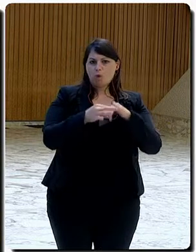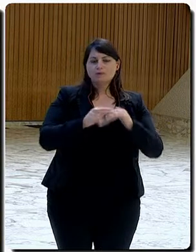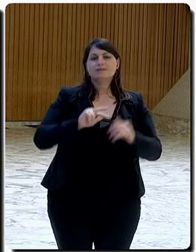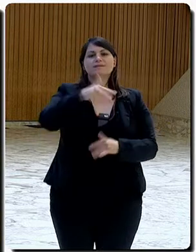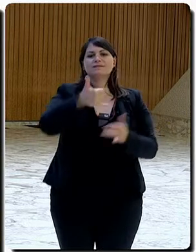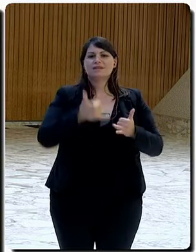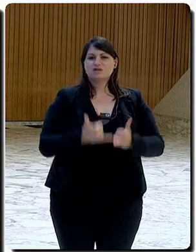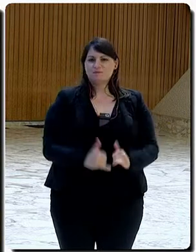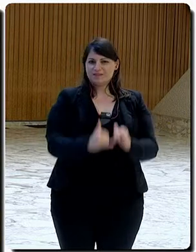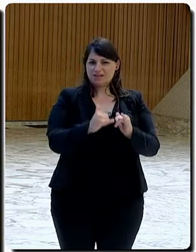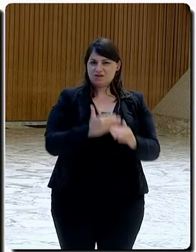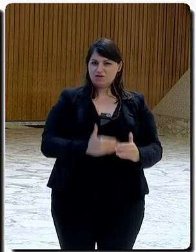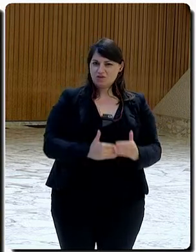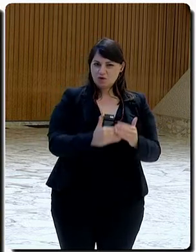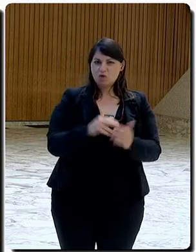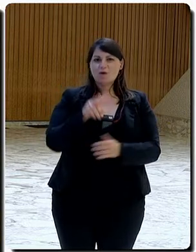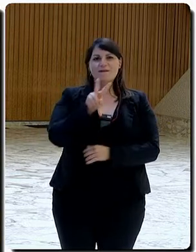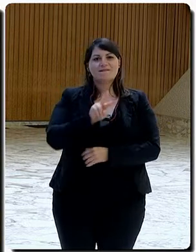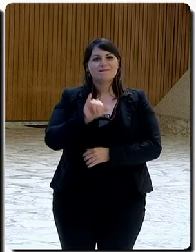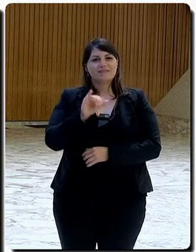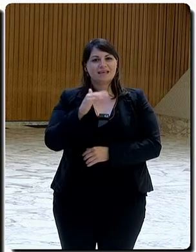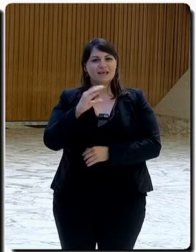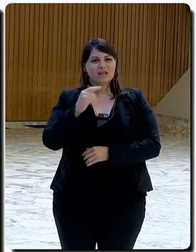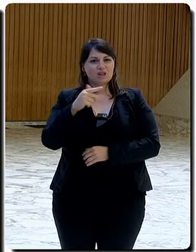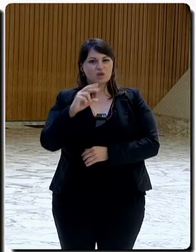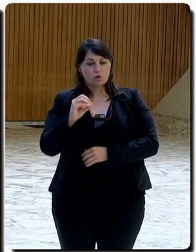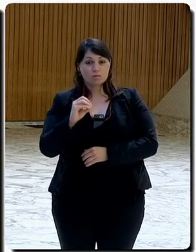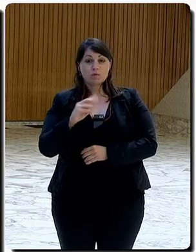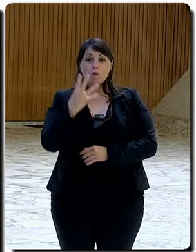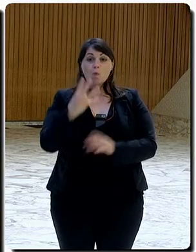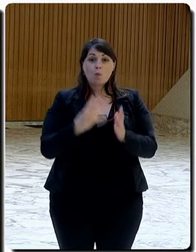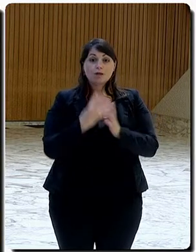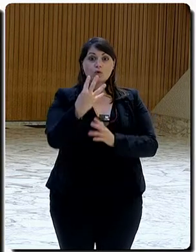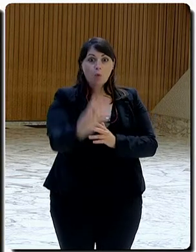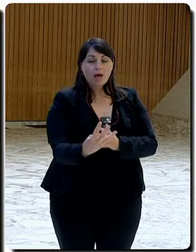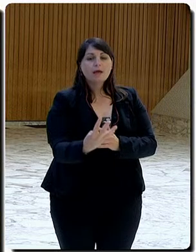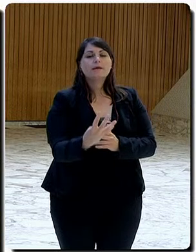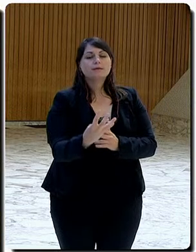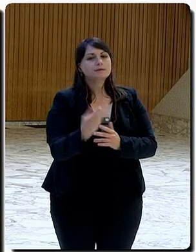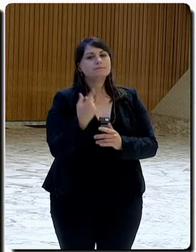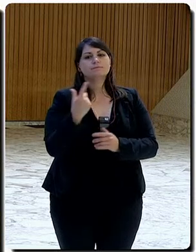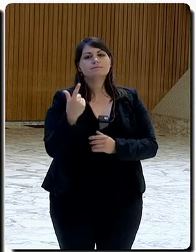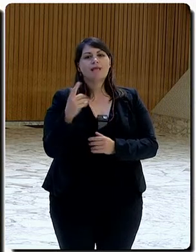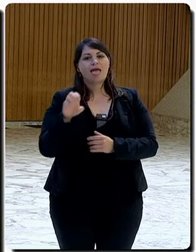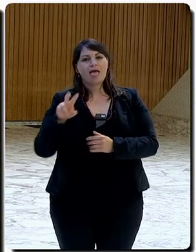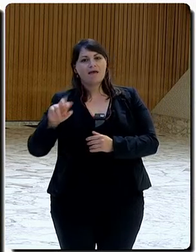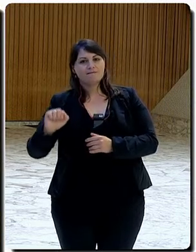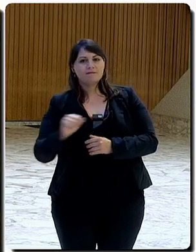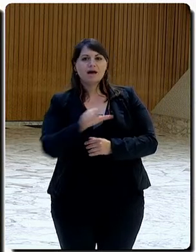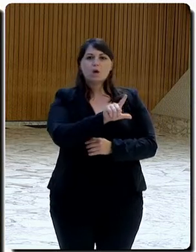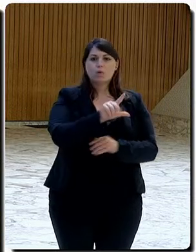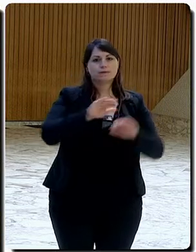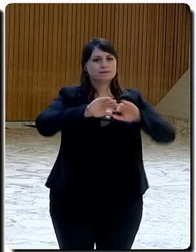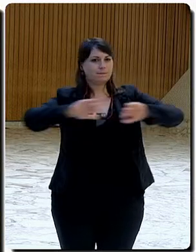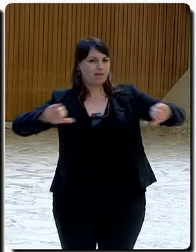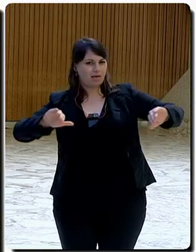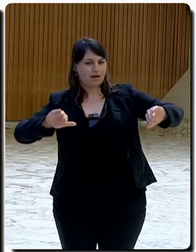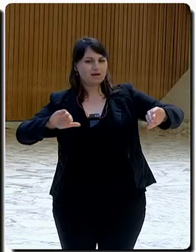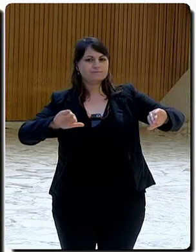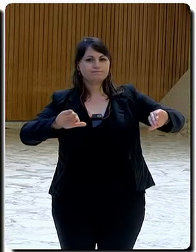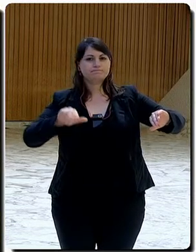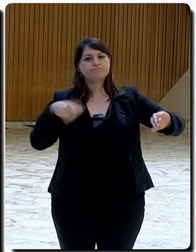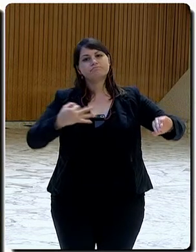4 años más tarde, Eva se divorció de Luis y decidió irse a vivir a una ecoaldea con una